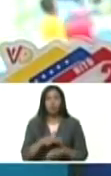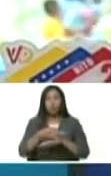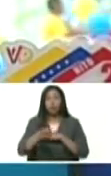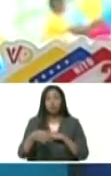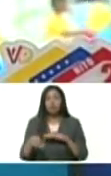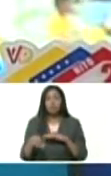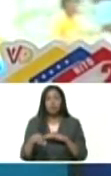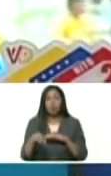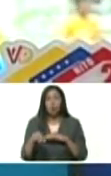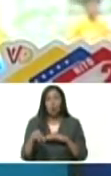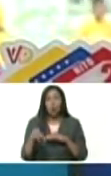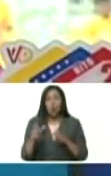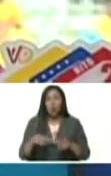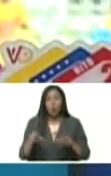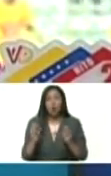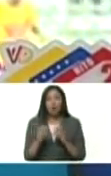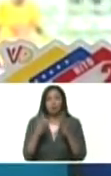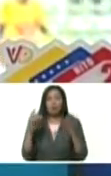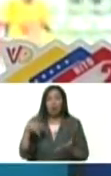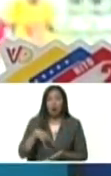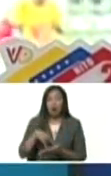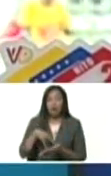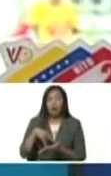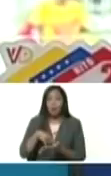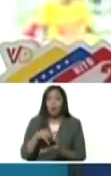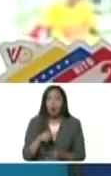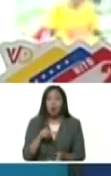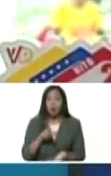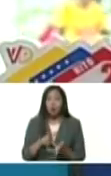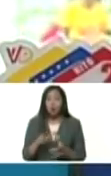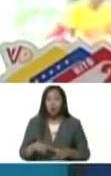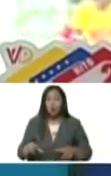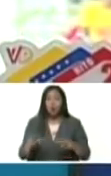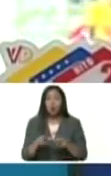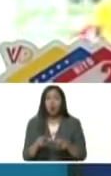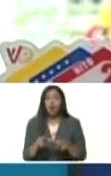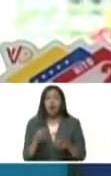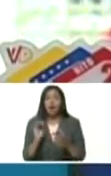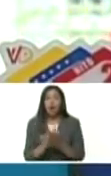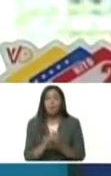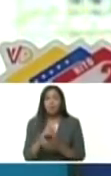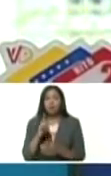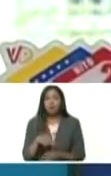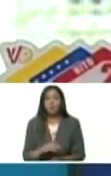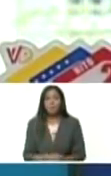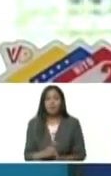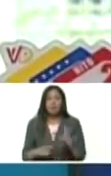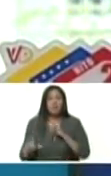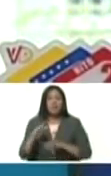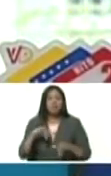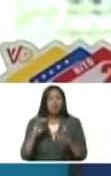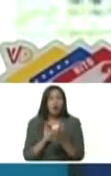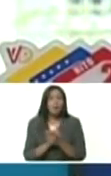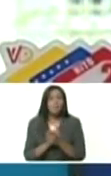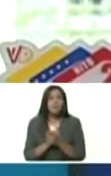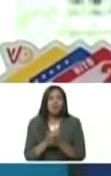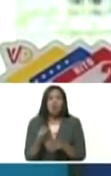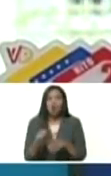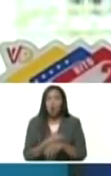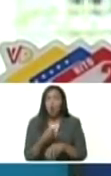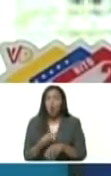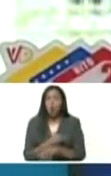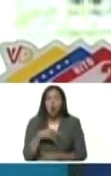Valle Encantado, el estado Carabobo. Y allá está nuestro querido compañero, querido amigo, el